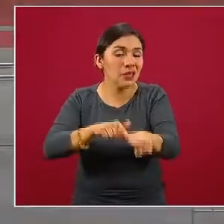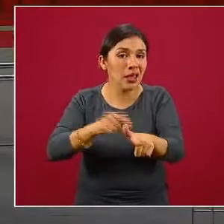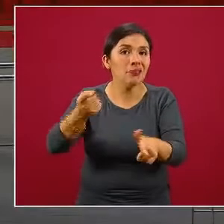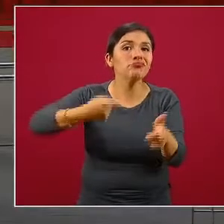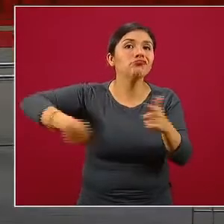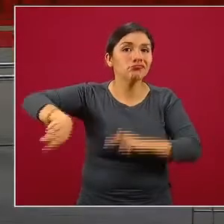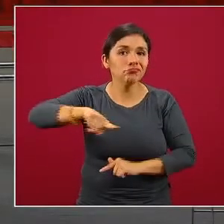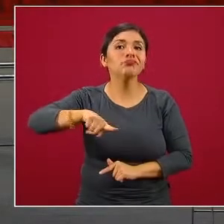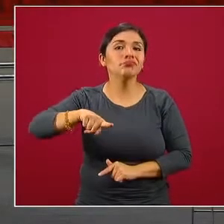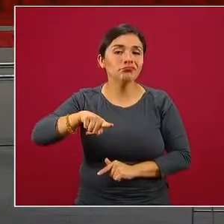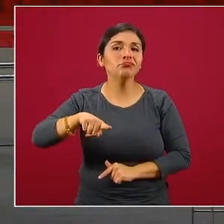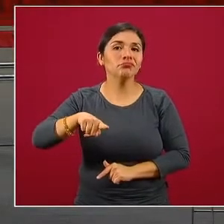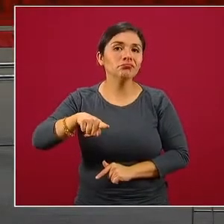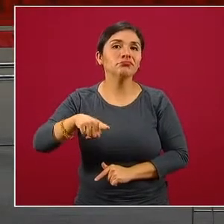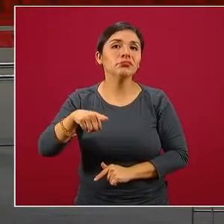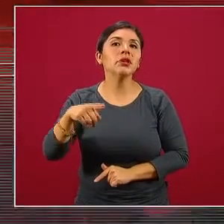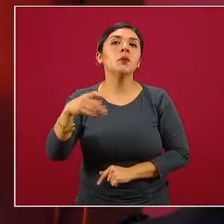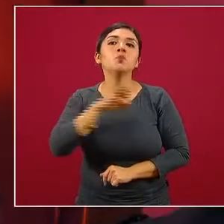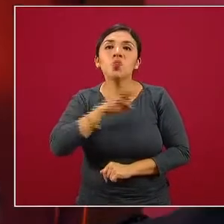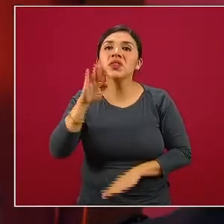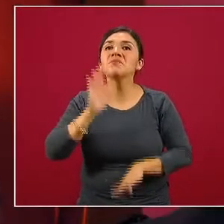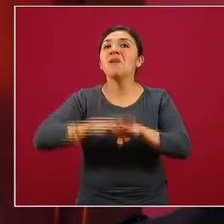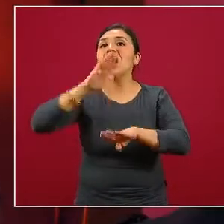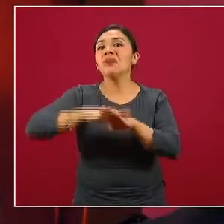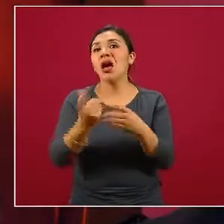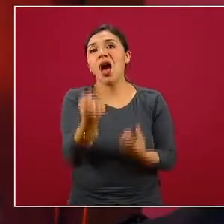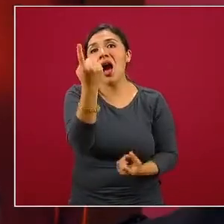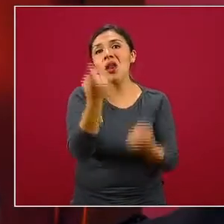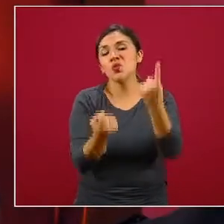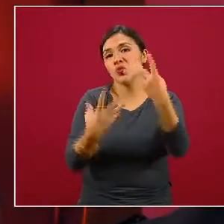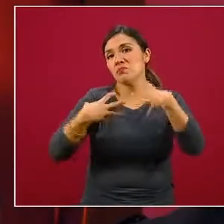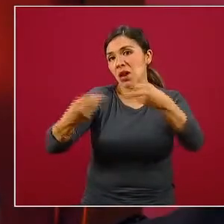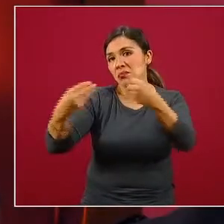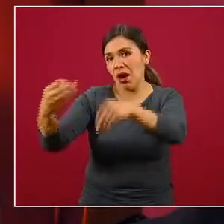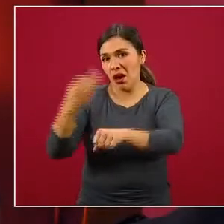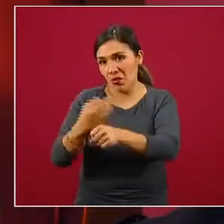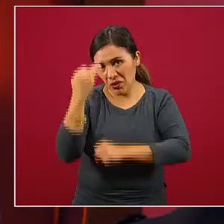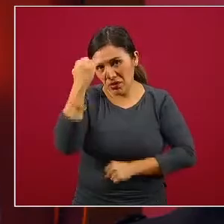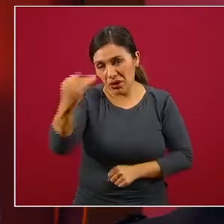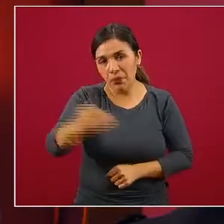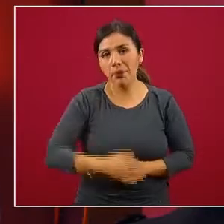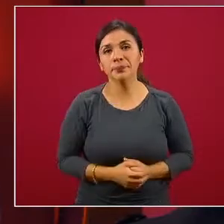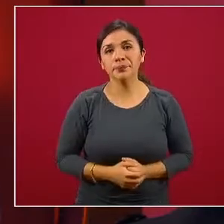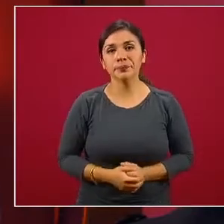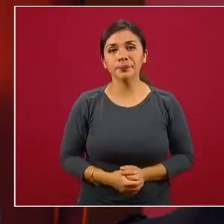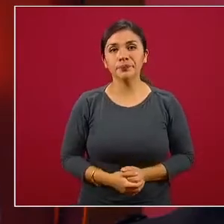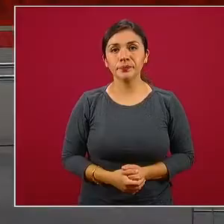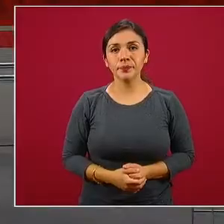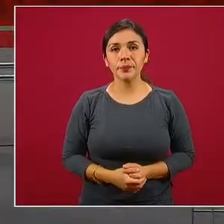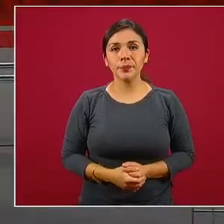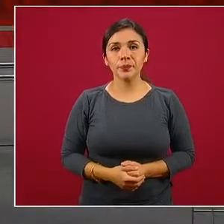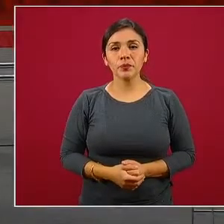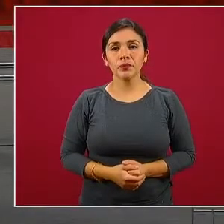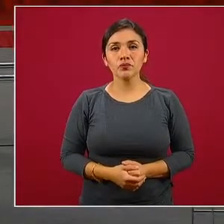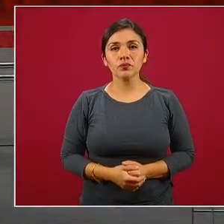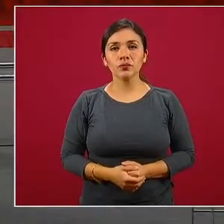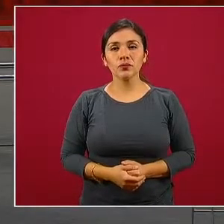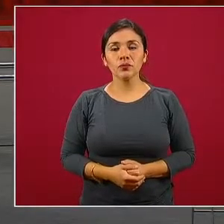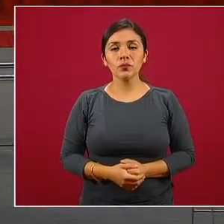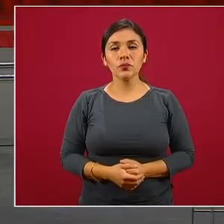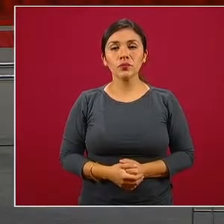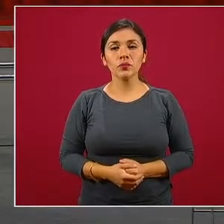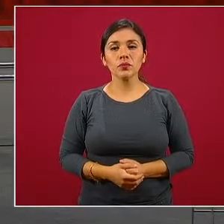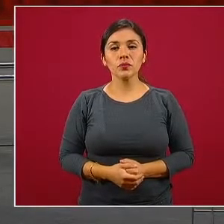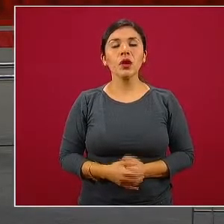lo tanto se incrementen los casos en esta temporalidad. En la siguiente diapositiva veremos también la tasa de